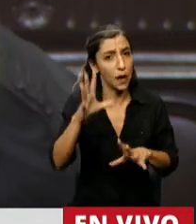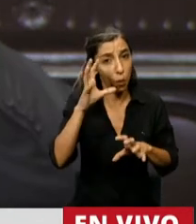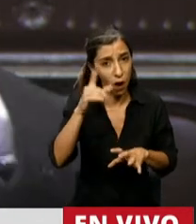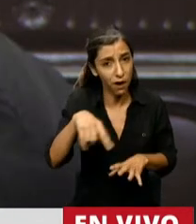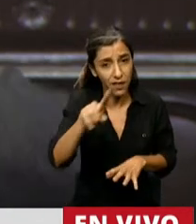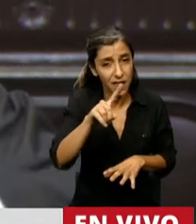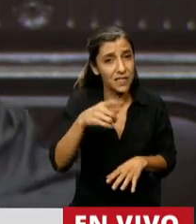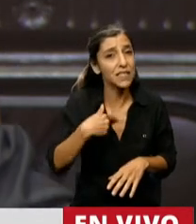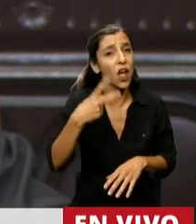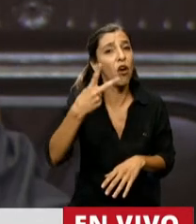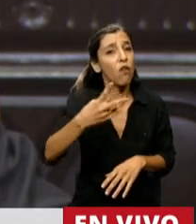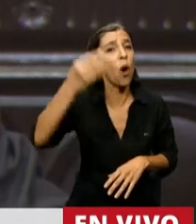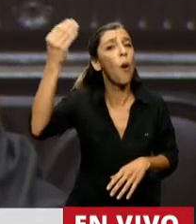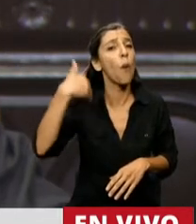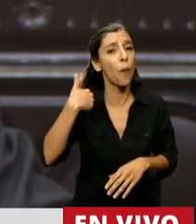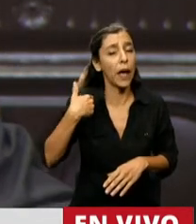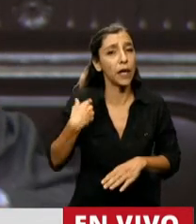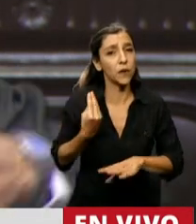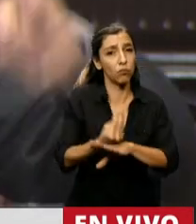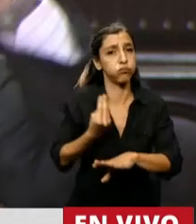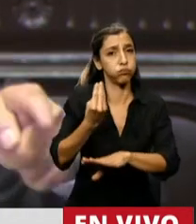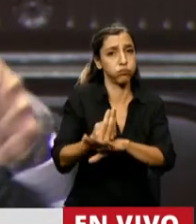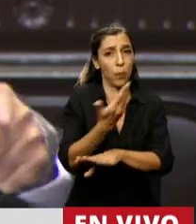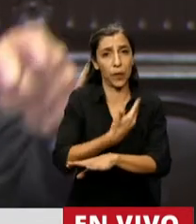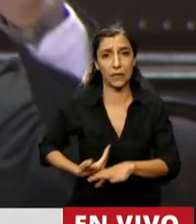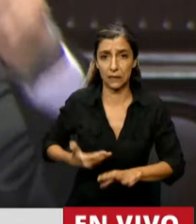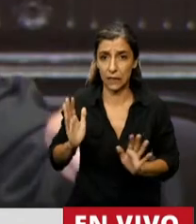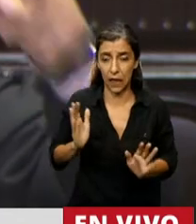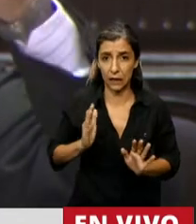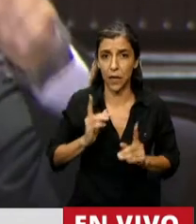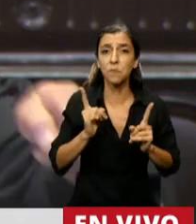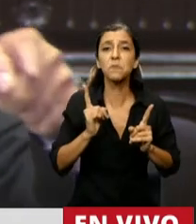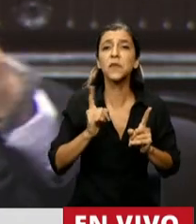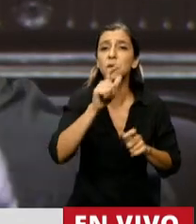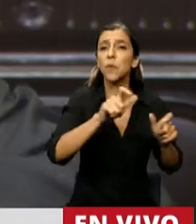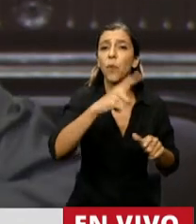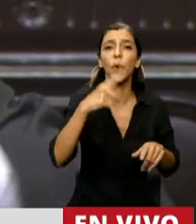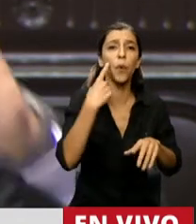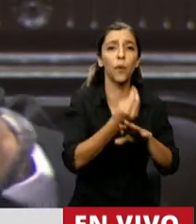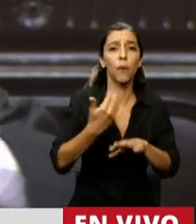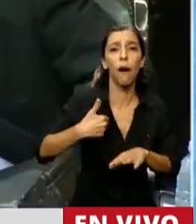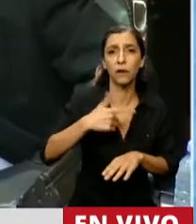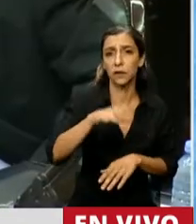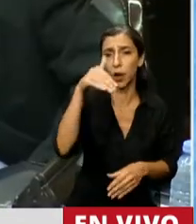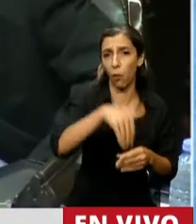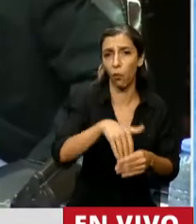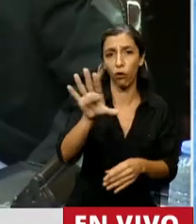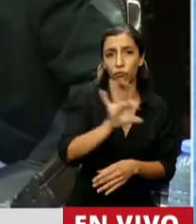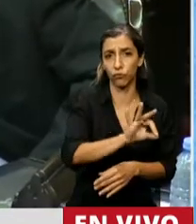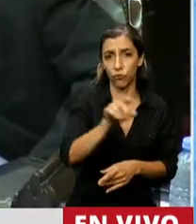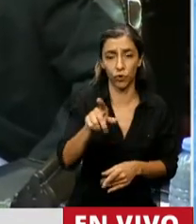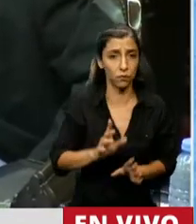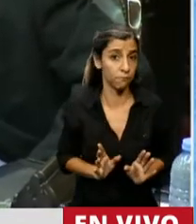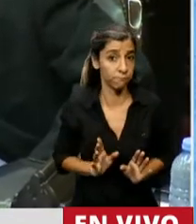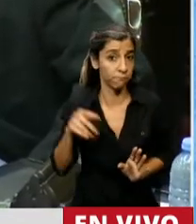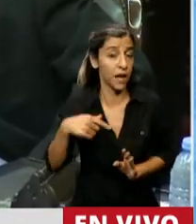dos veces la presidencia a ustedes y ayudó a que volvamos al gobierno con alberto en las últimas